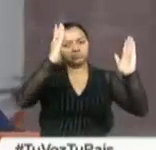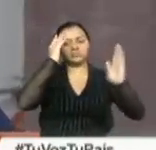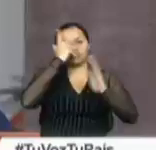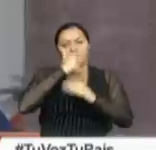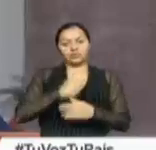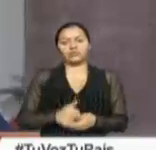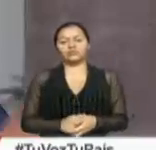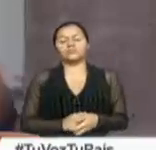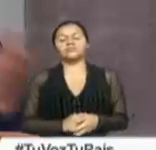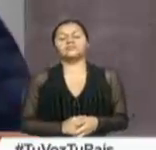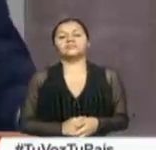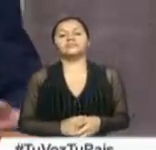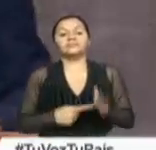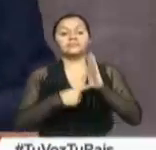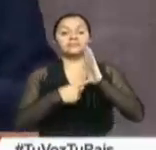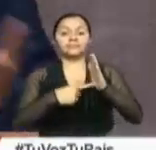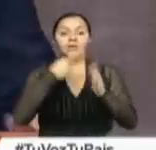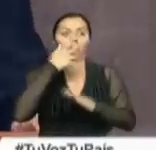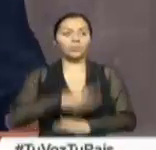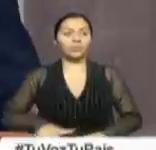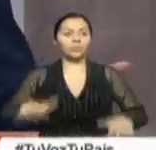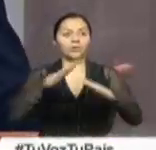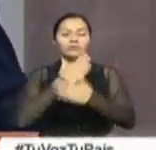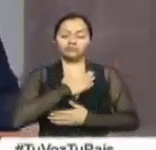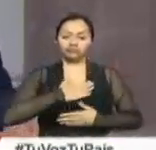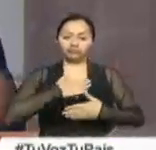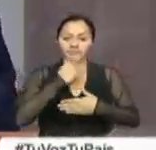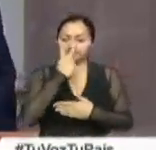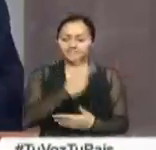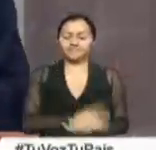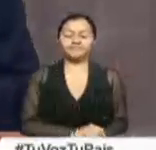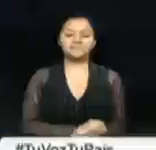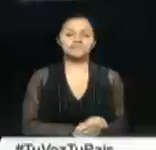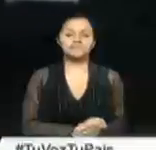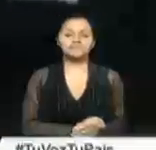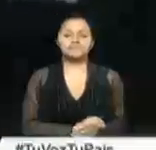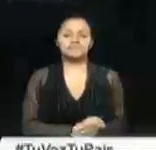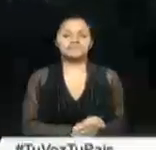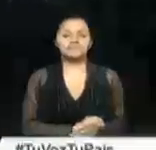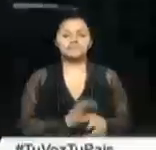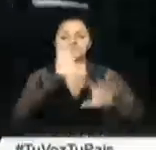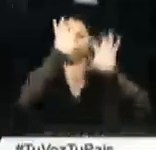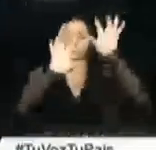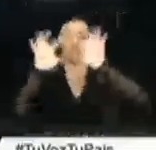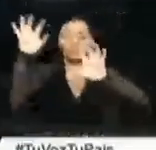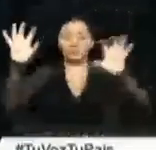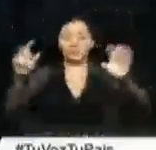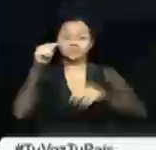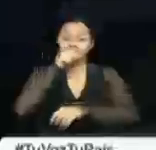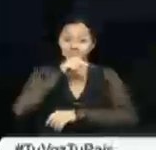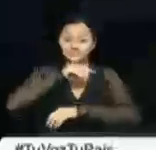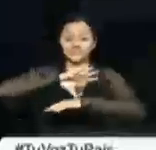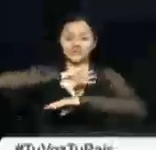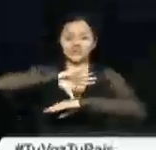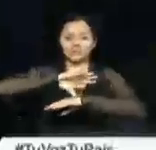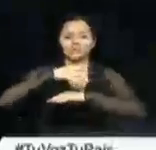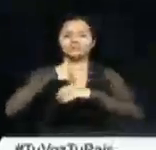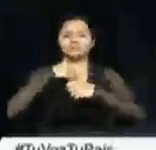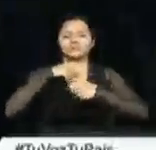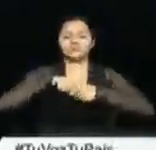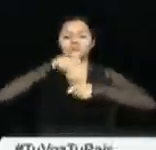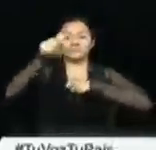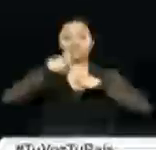para exhibición y ser disfrutados por todo el pueblo ecuatoriano. El Museo de Carondelet cuenta con una extensión